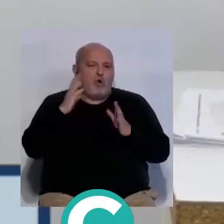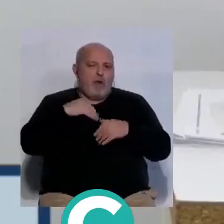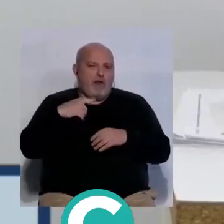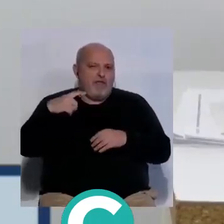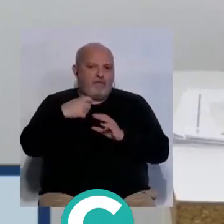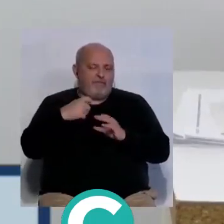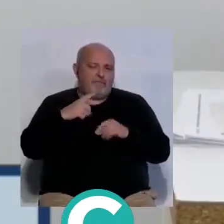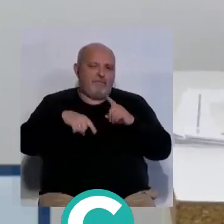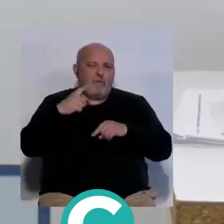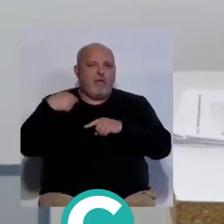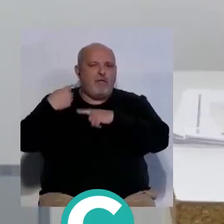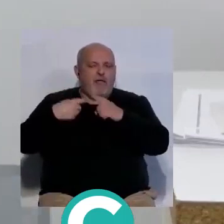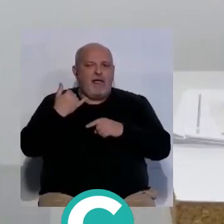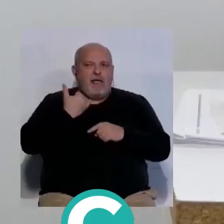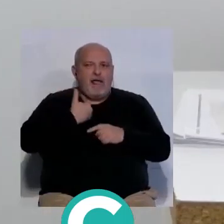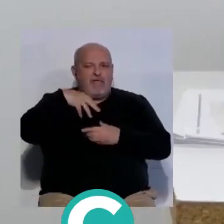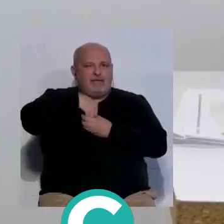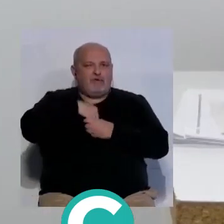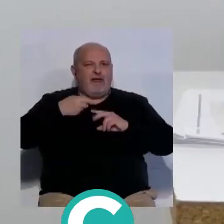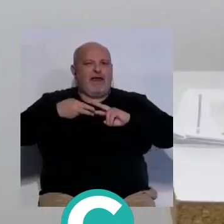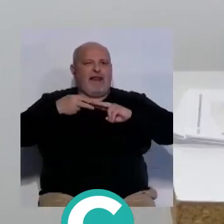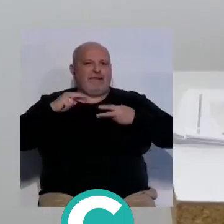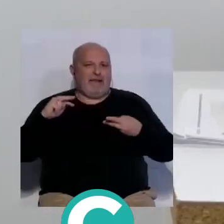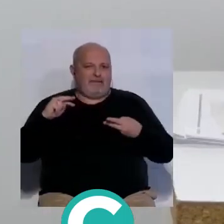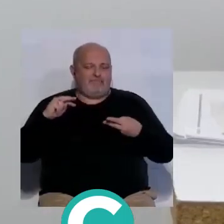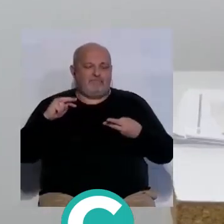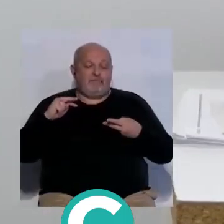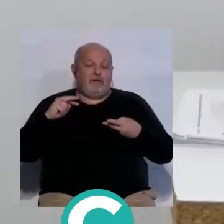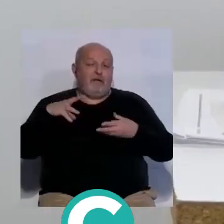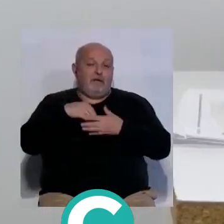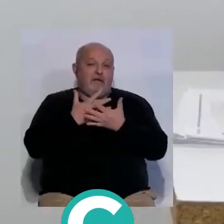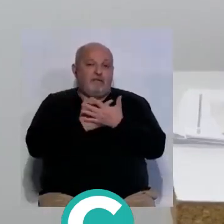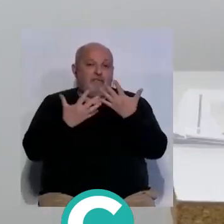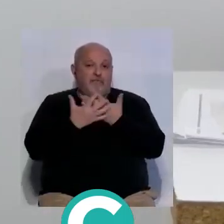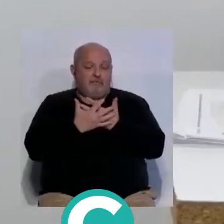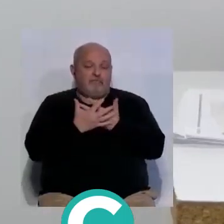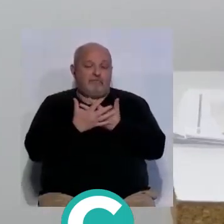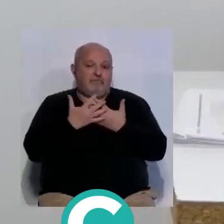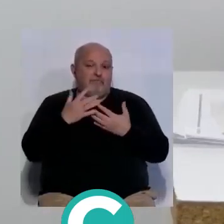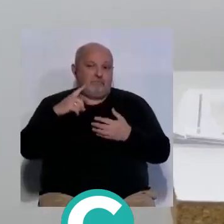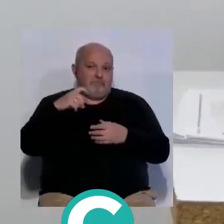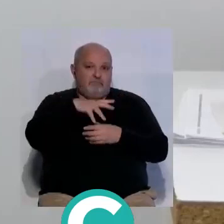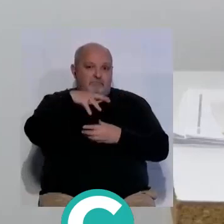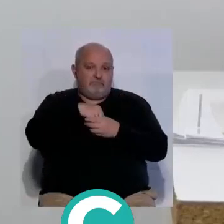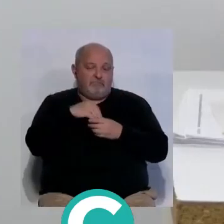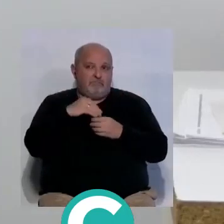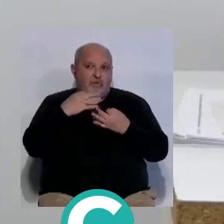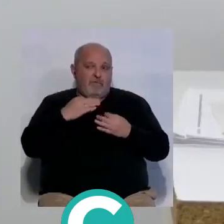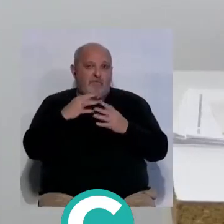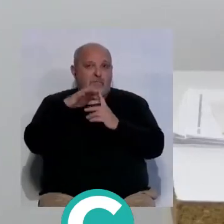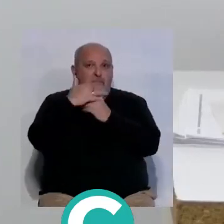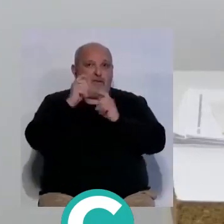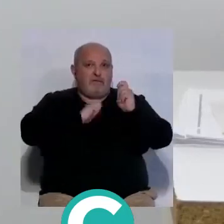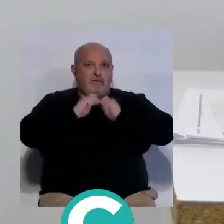padecerlo. Se hereda una predisposición genética que hace que, combinado con los factores carcinogénicos a los que nos enfrentamos en el medio